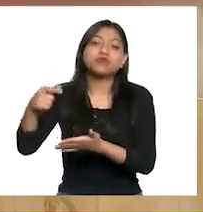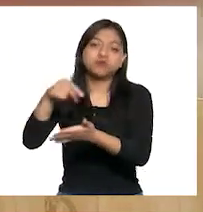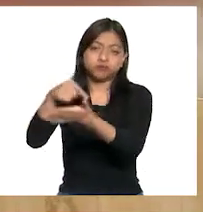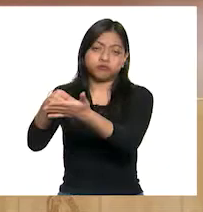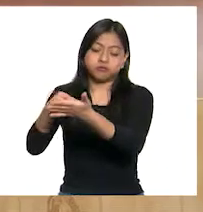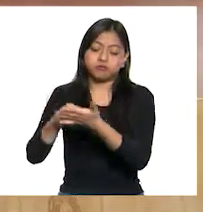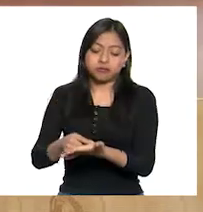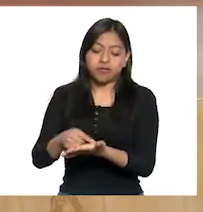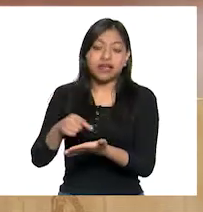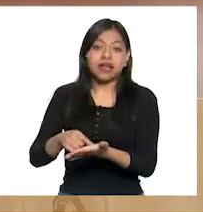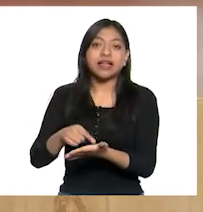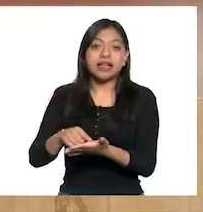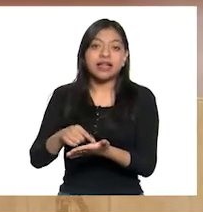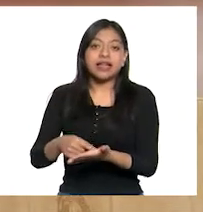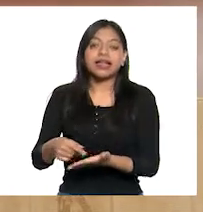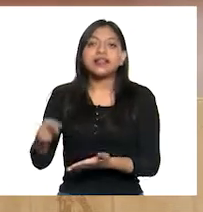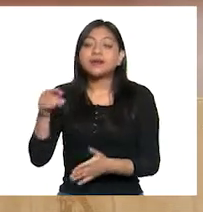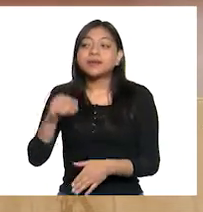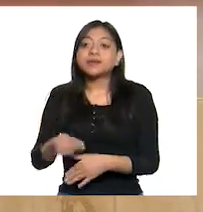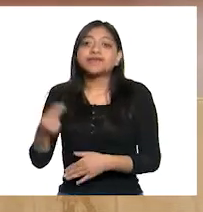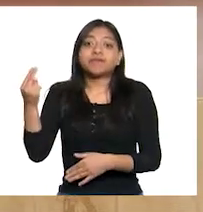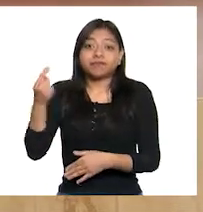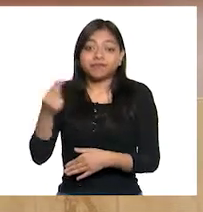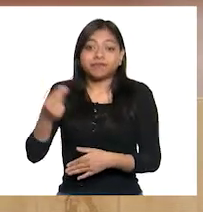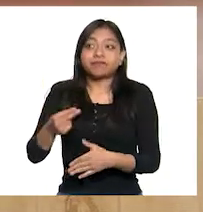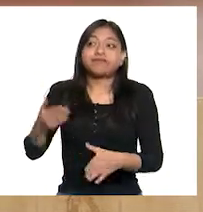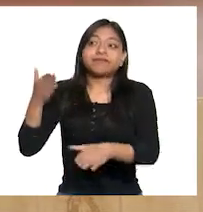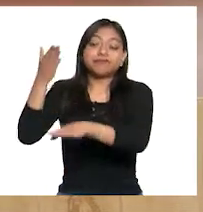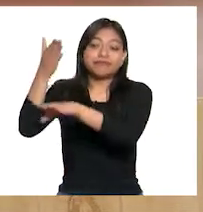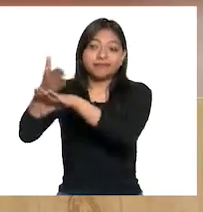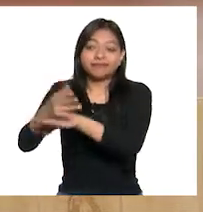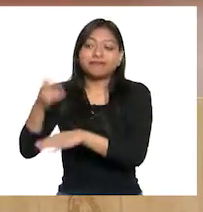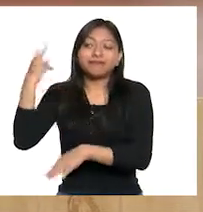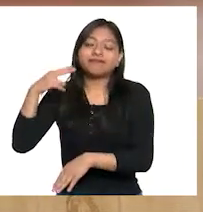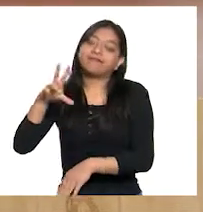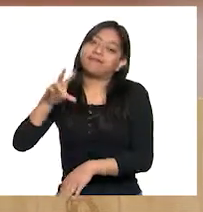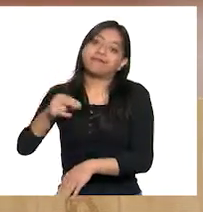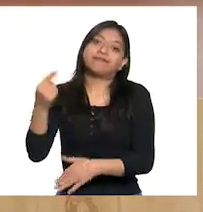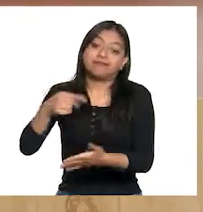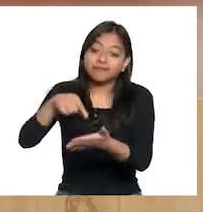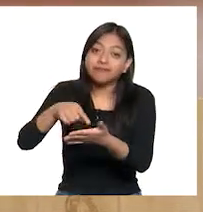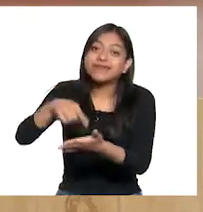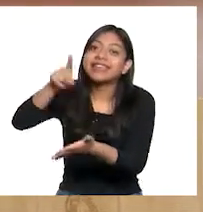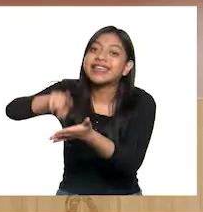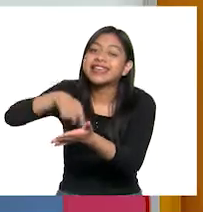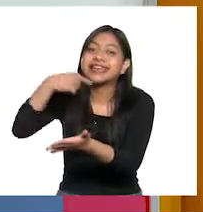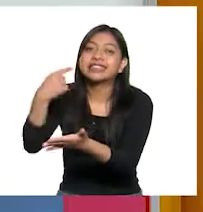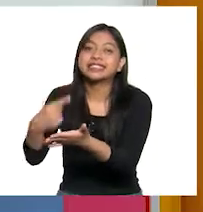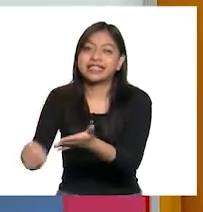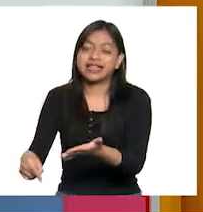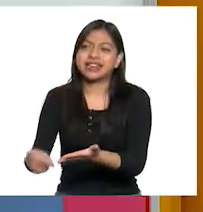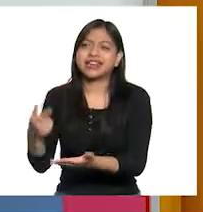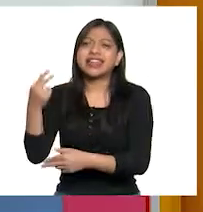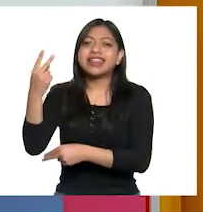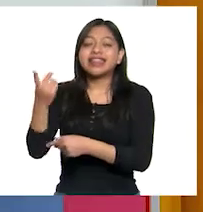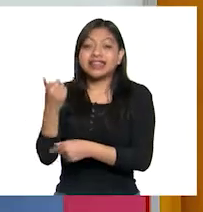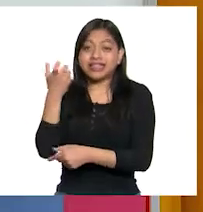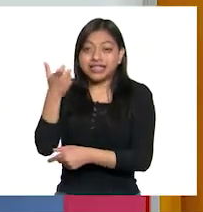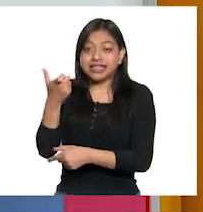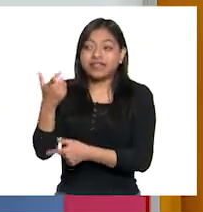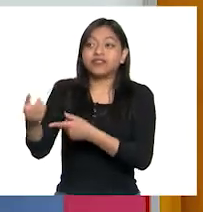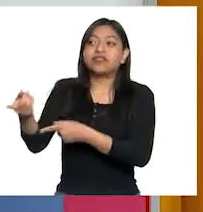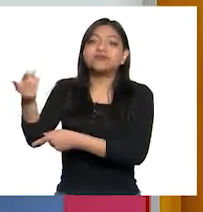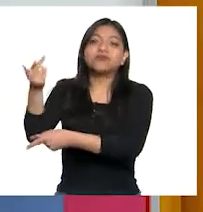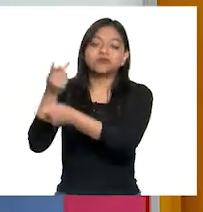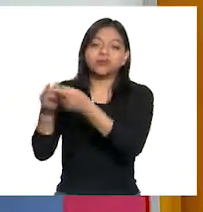favor calcular cuánto deben devolverle con ayuda de un cartel. Y no quiero equivocarme. Ah, no te preocupes, te podemos